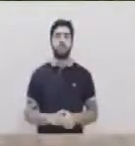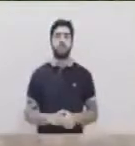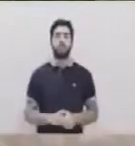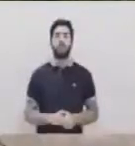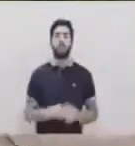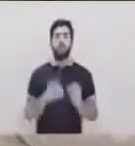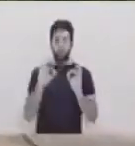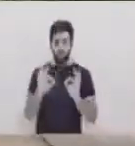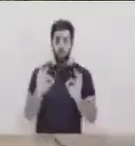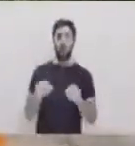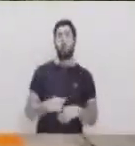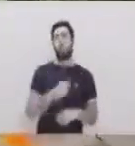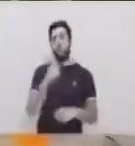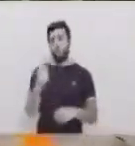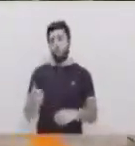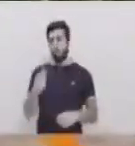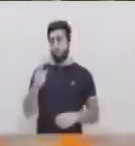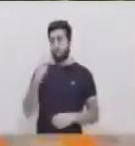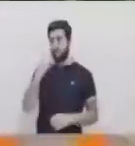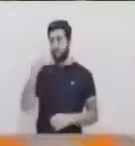Amortiguamos. Al otro lado.